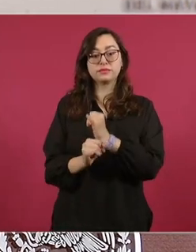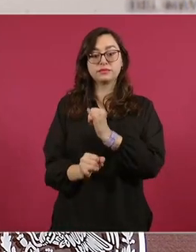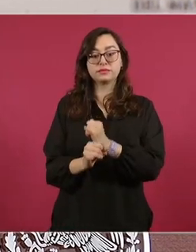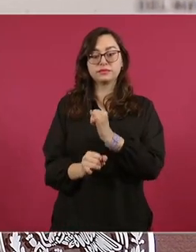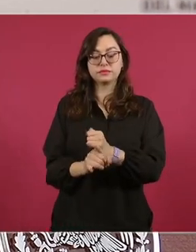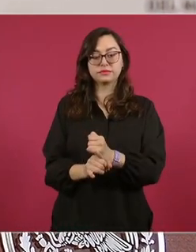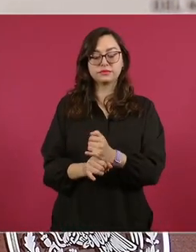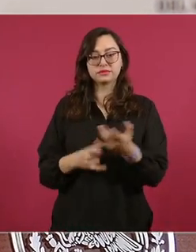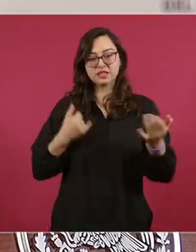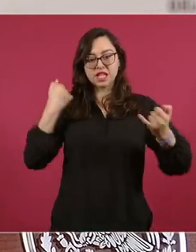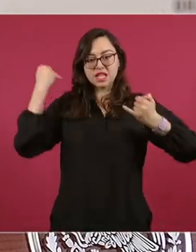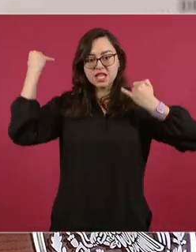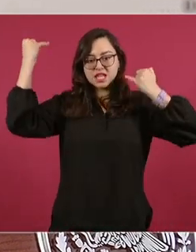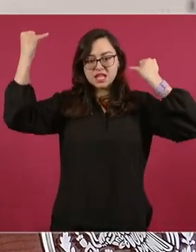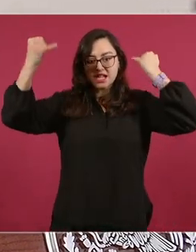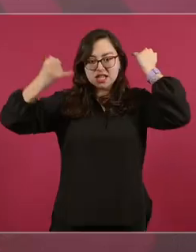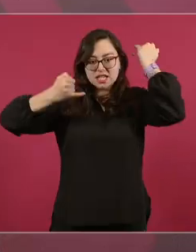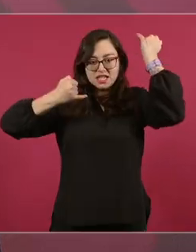inventan,